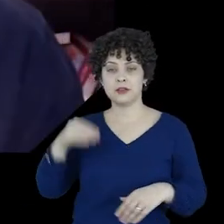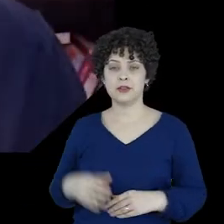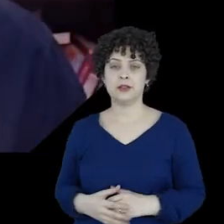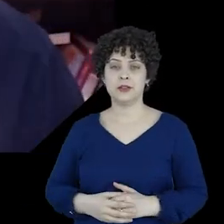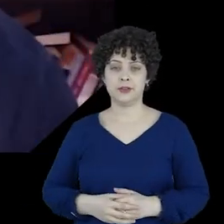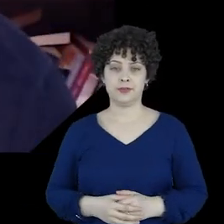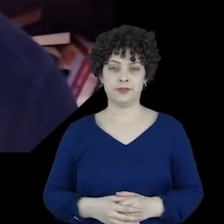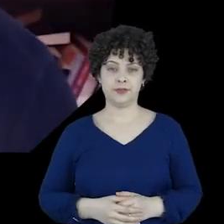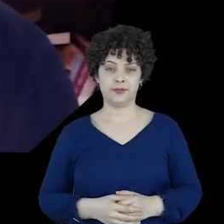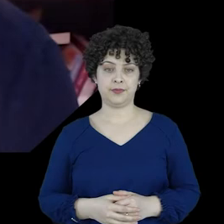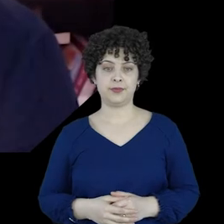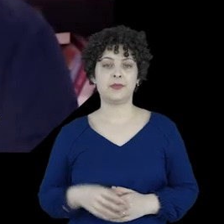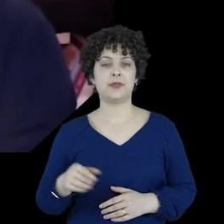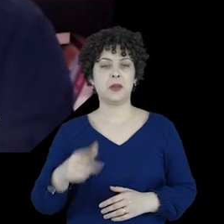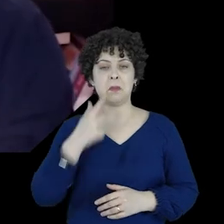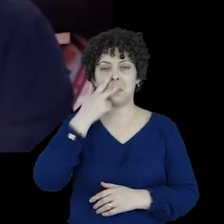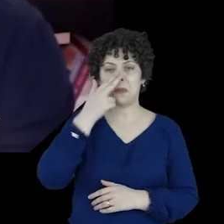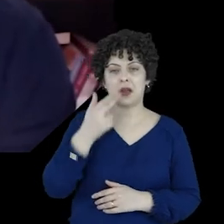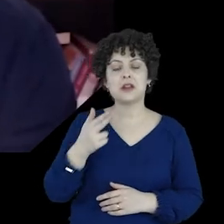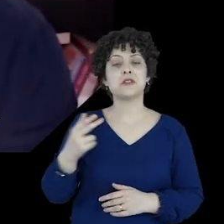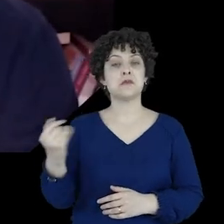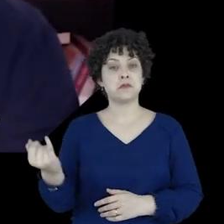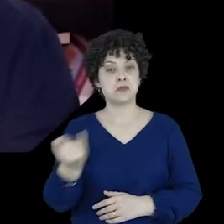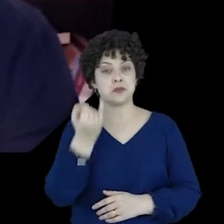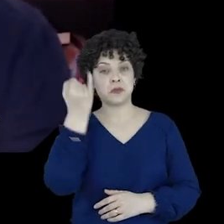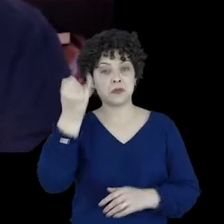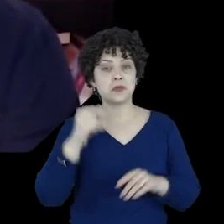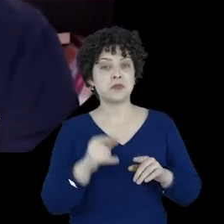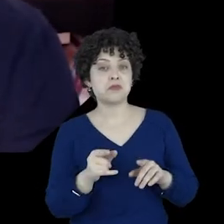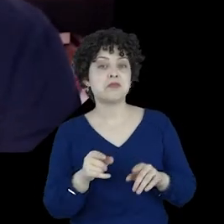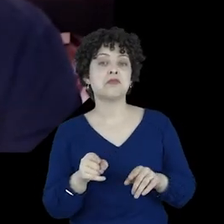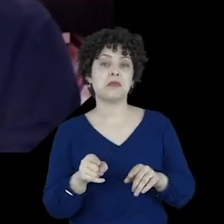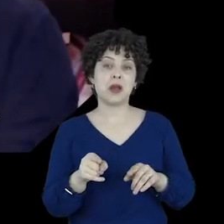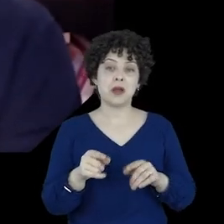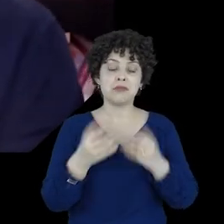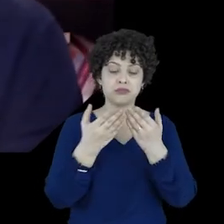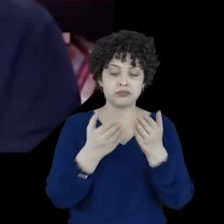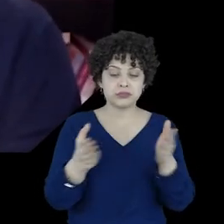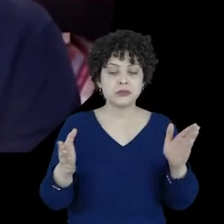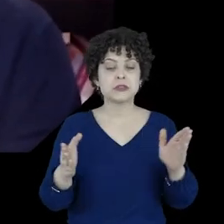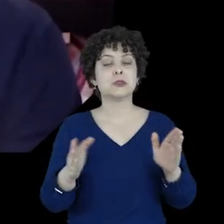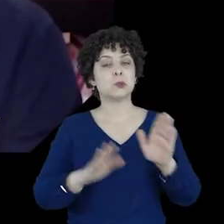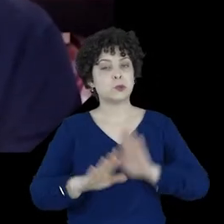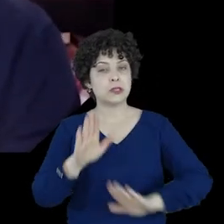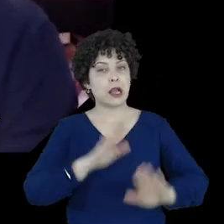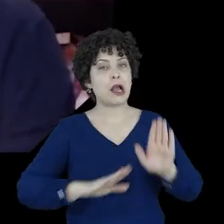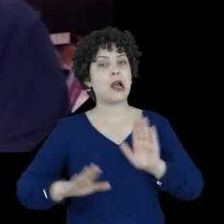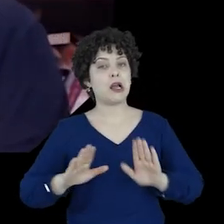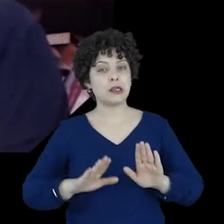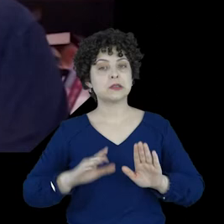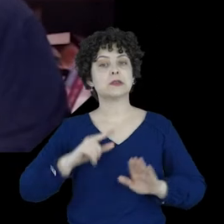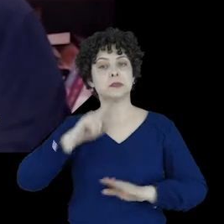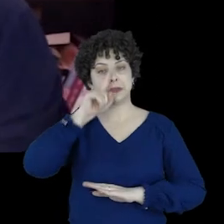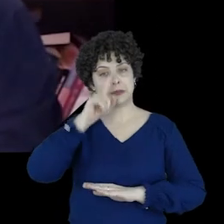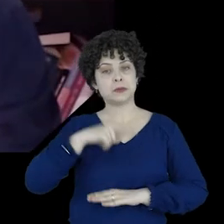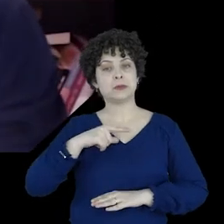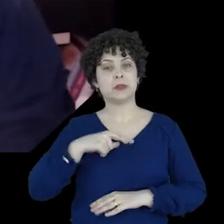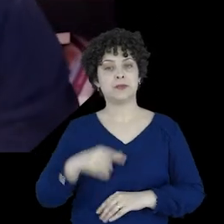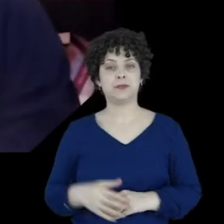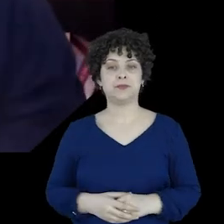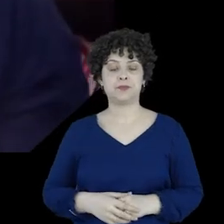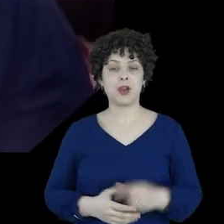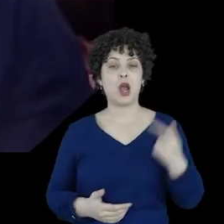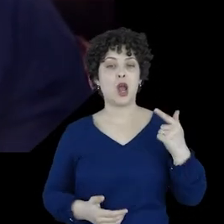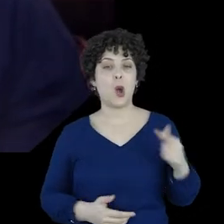y niños, niñas, adolescentes que me parecen muy relevantes y que de alguna manera sientan precedentes. La